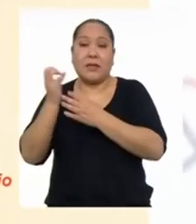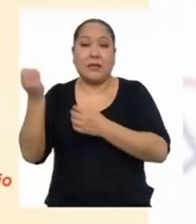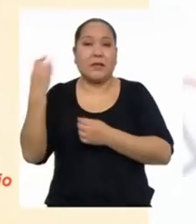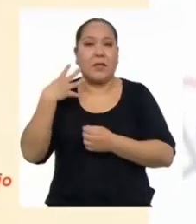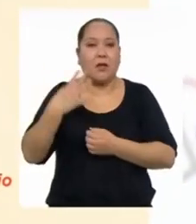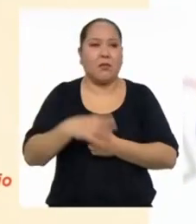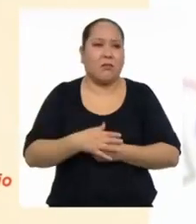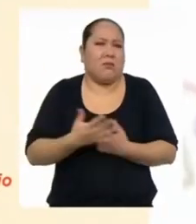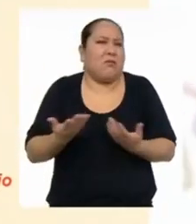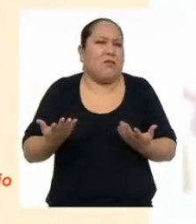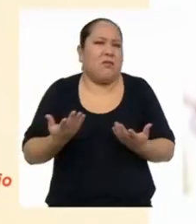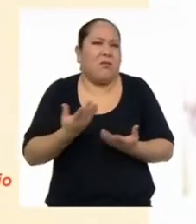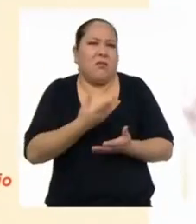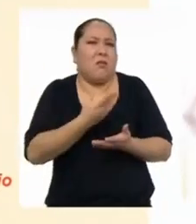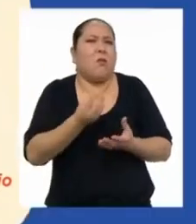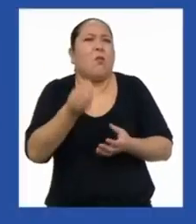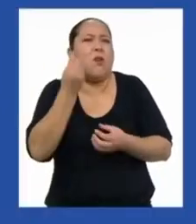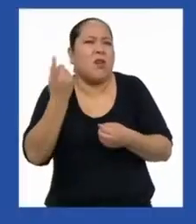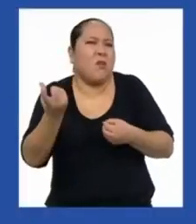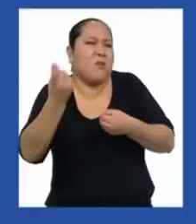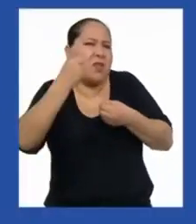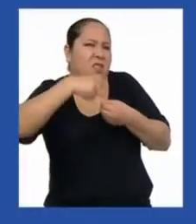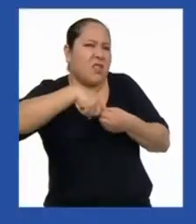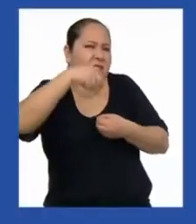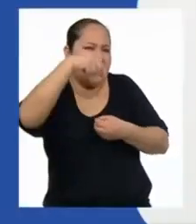¿qué haces en este club?